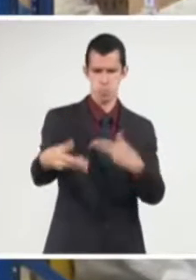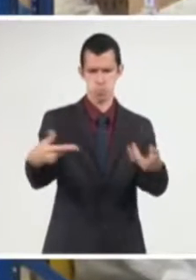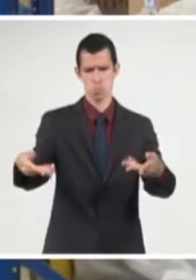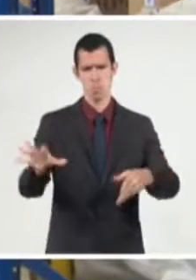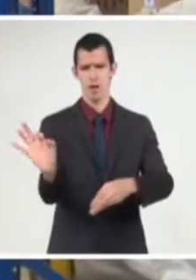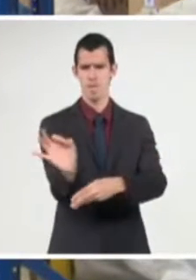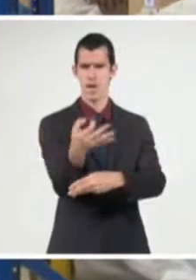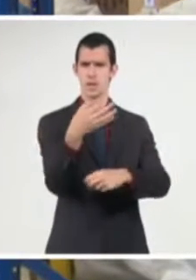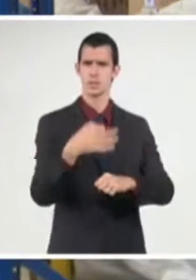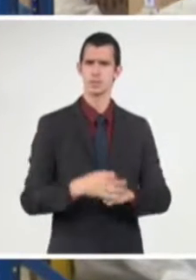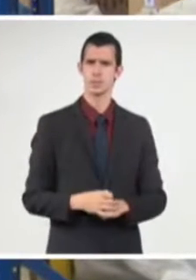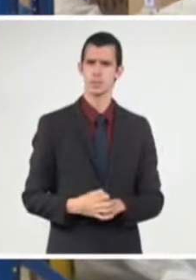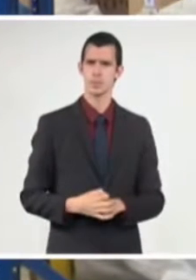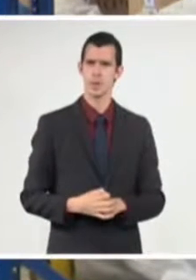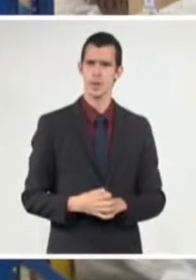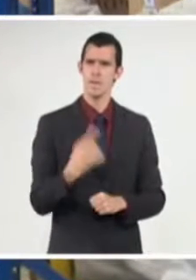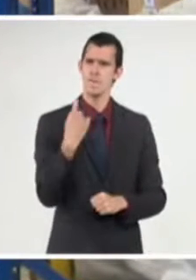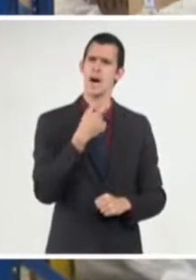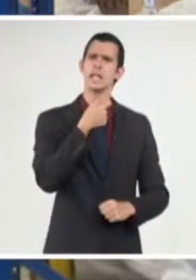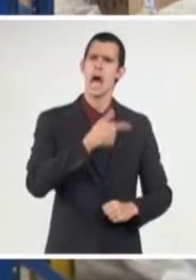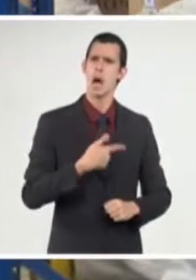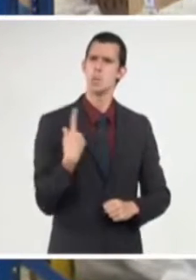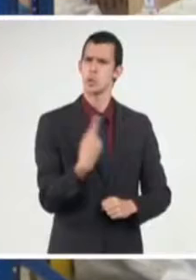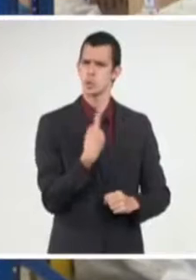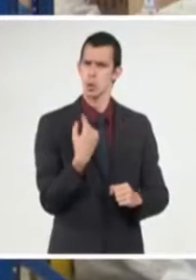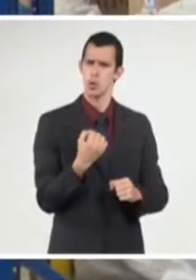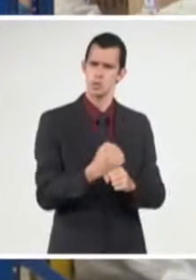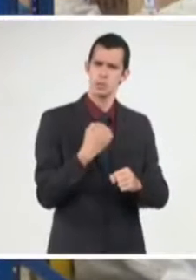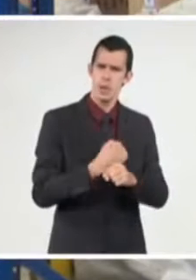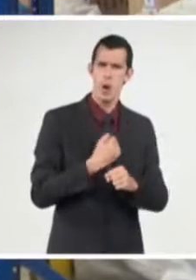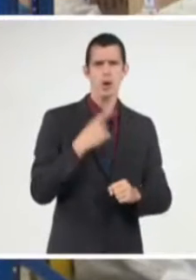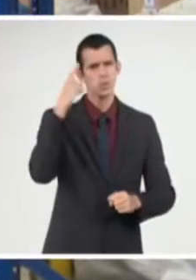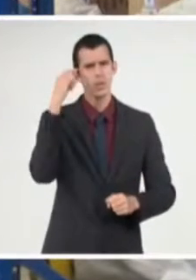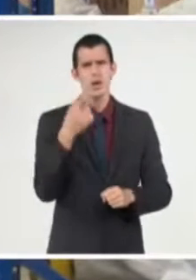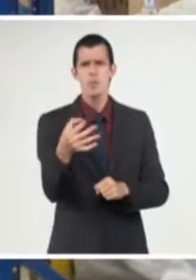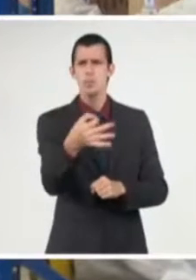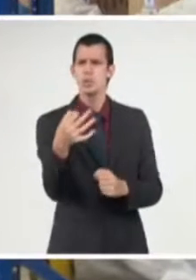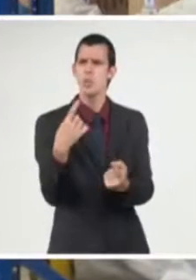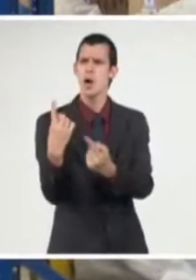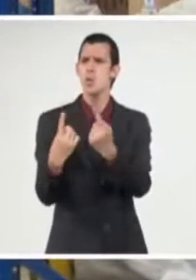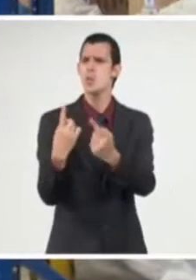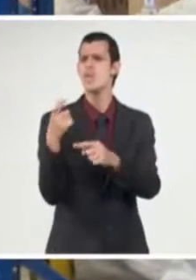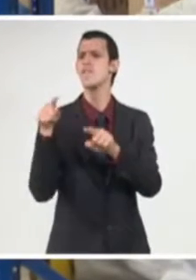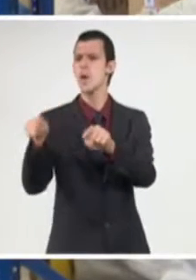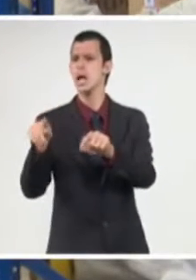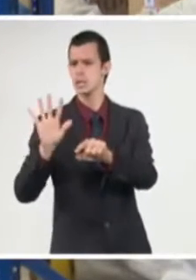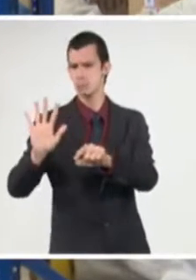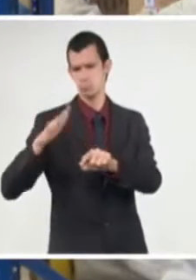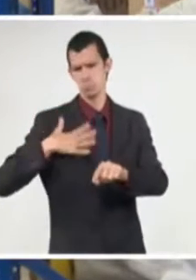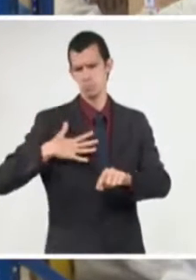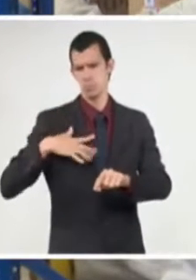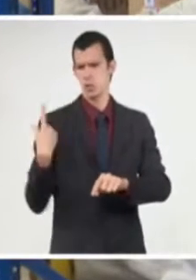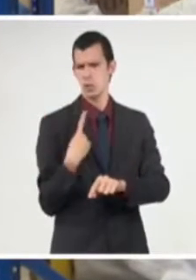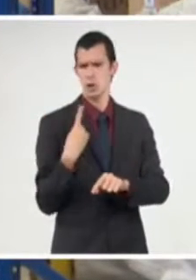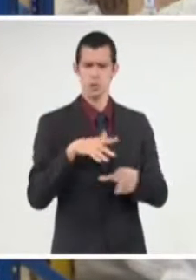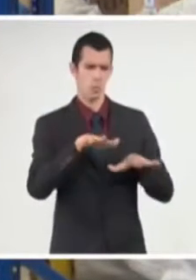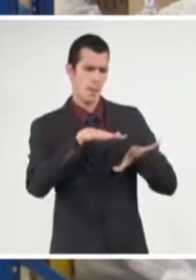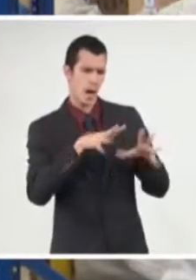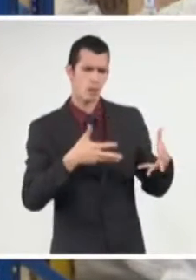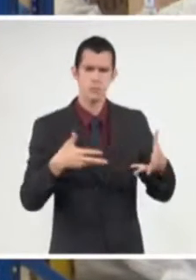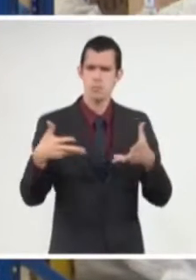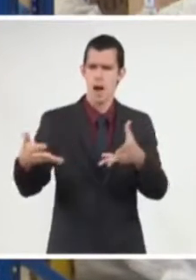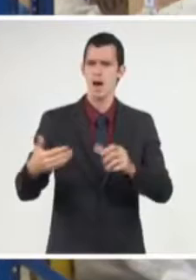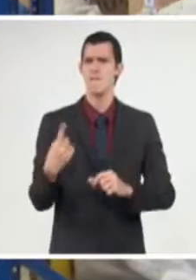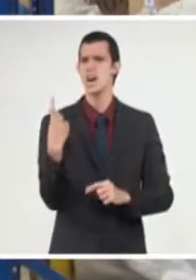en la ciudad. Es decir, nos estábamos actuando ya en los últimos municipios de la ciudad, quedando el municipio de